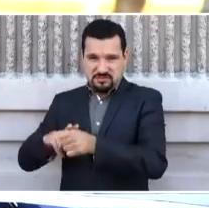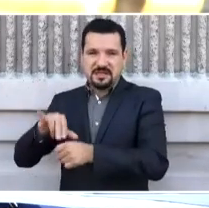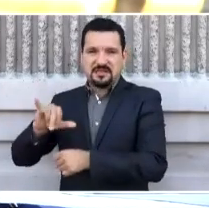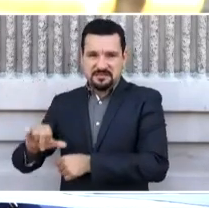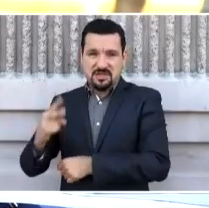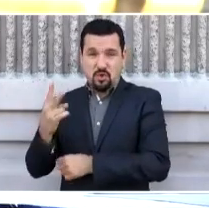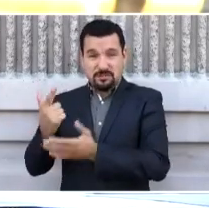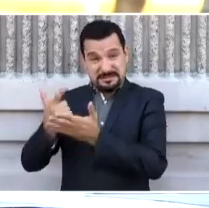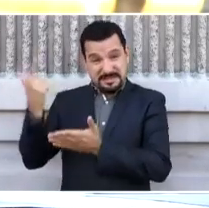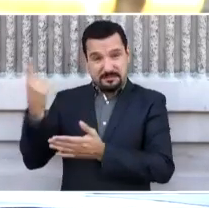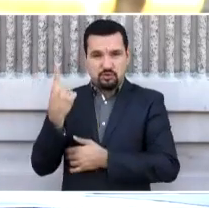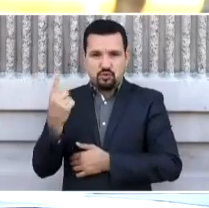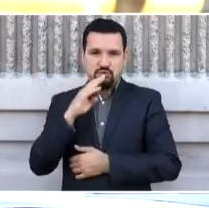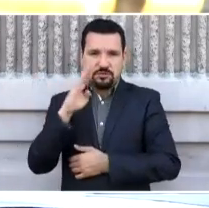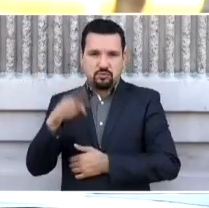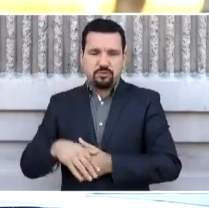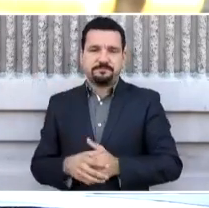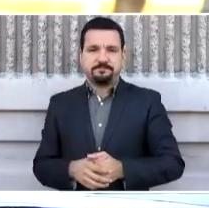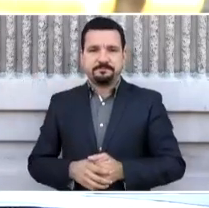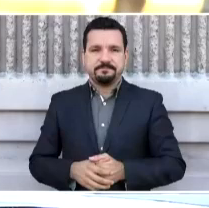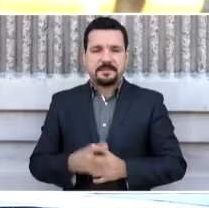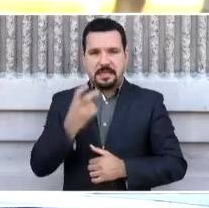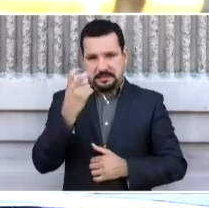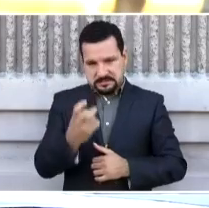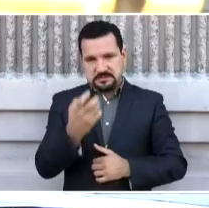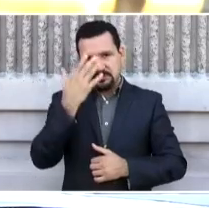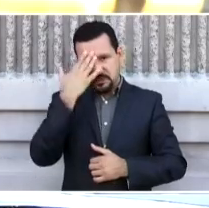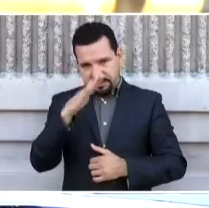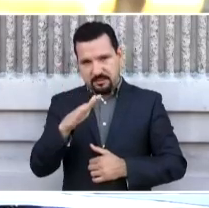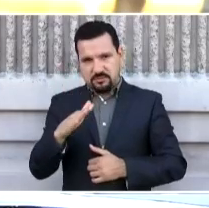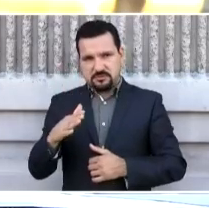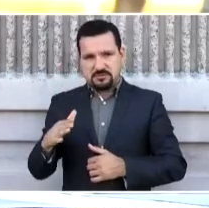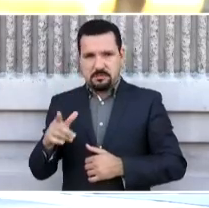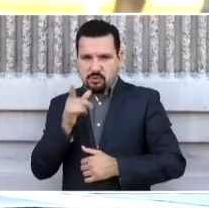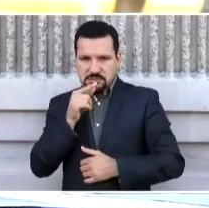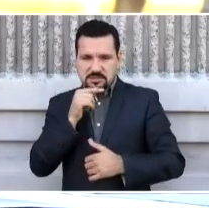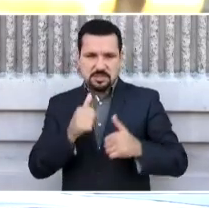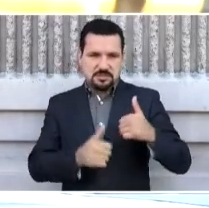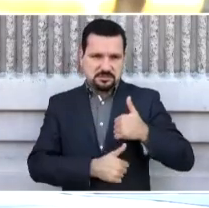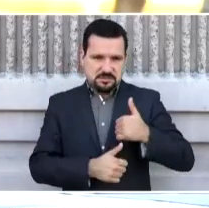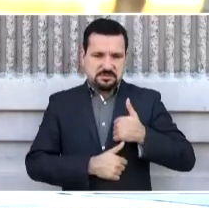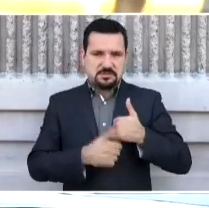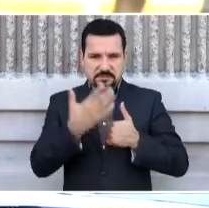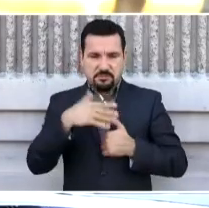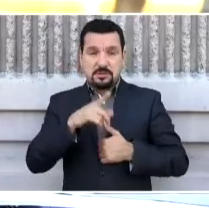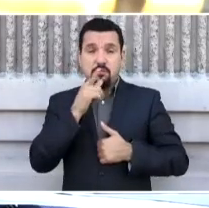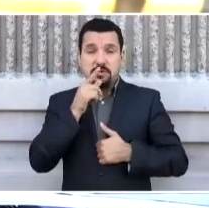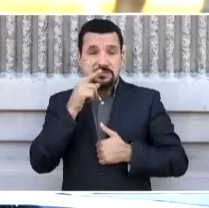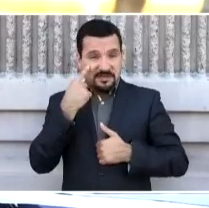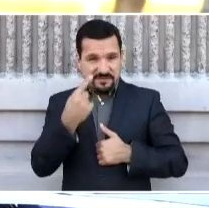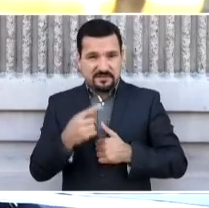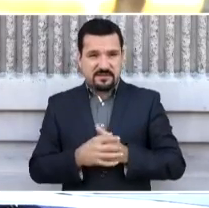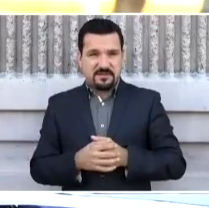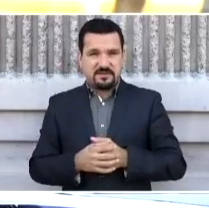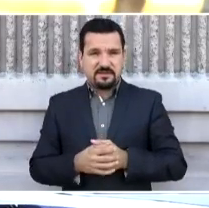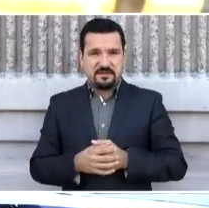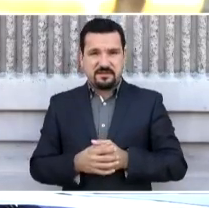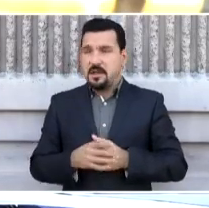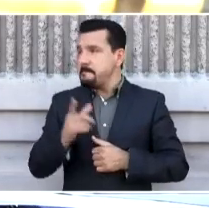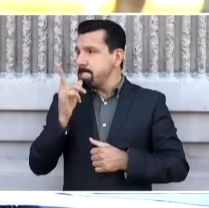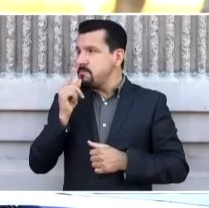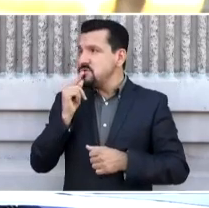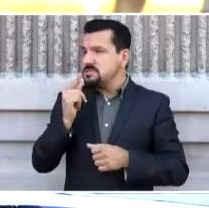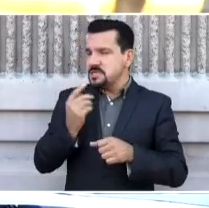defunción. En el caso de lo que tenemos de cuerpos de seguridad, cuerpos policiales, tenemos en la